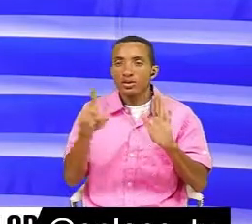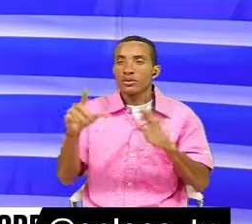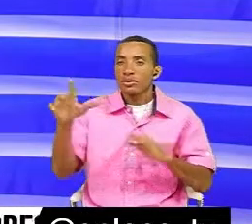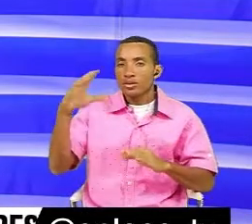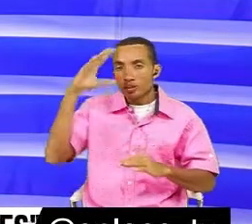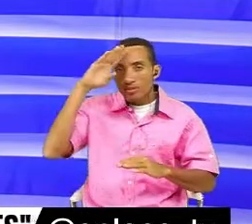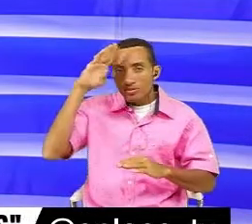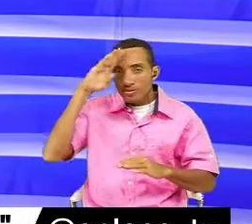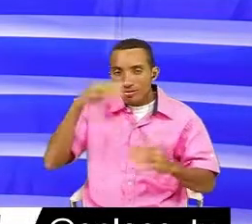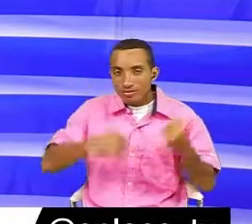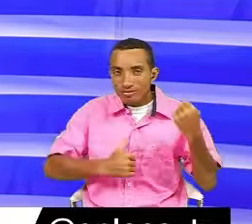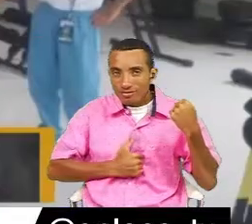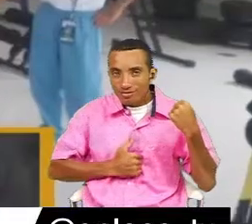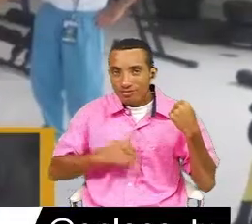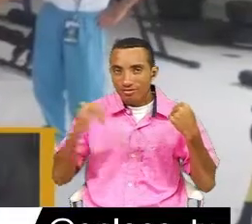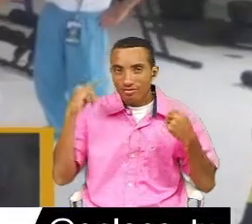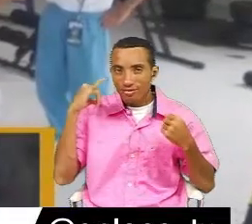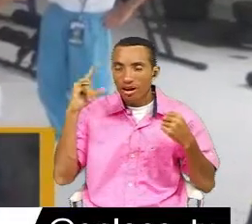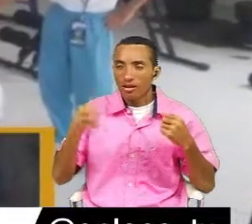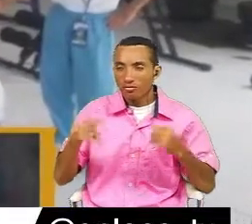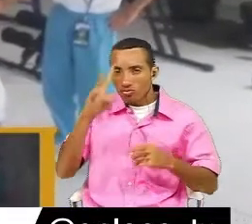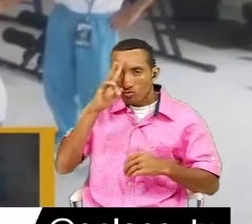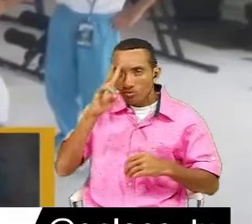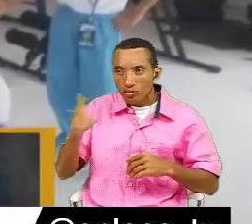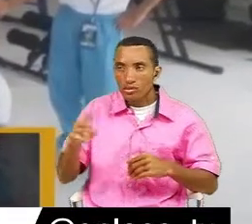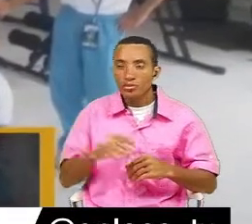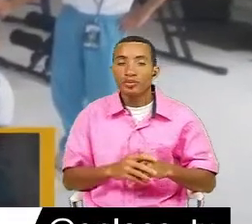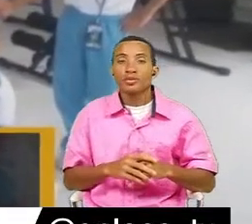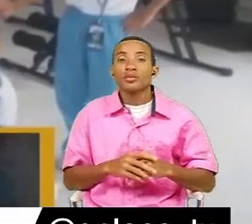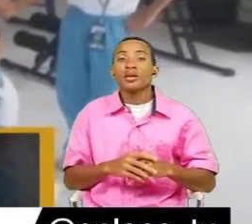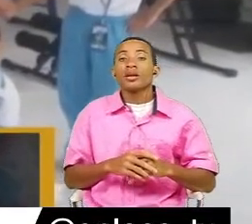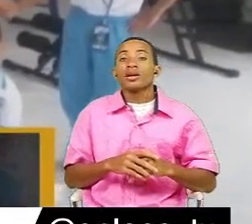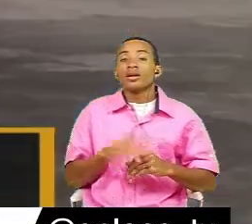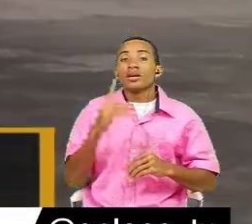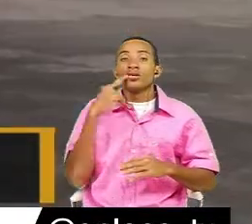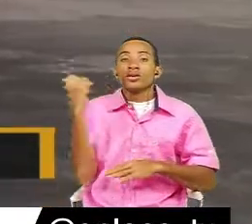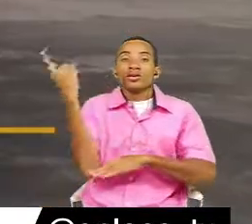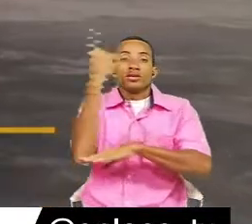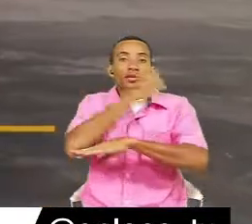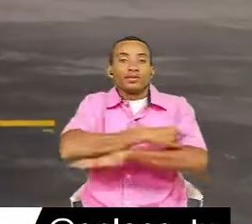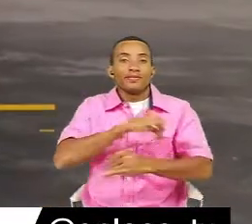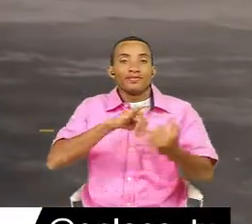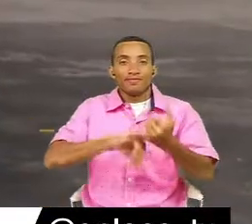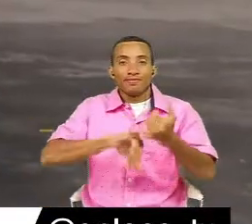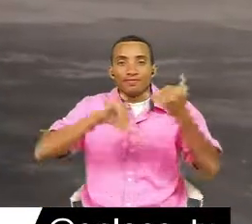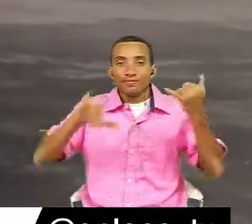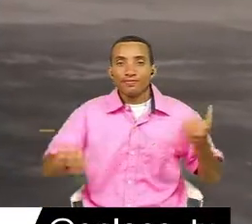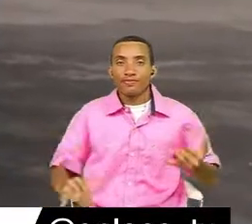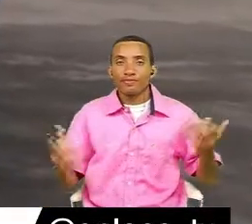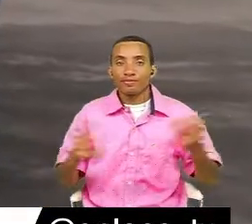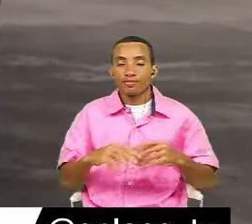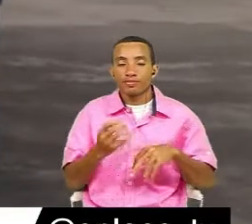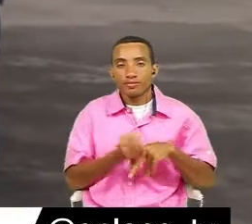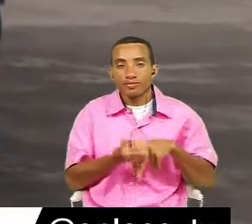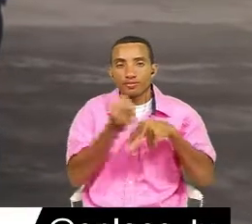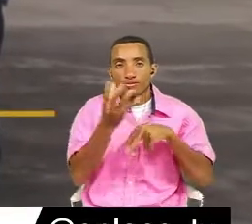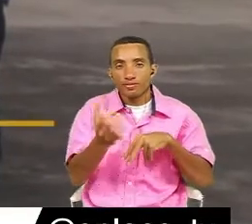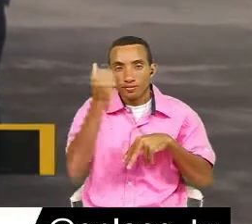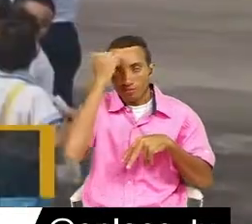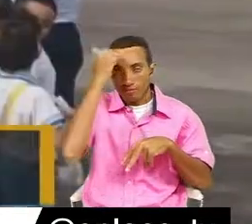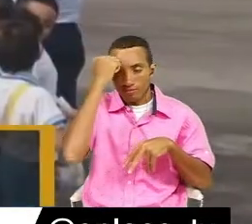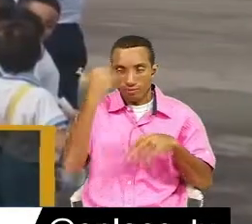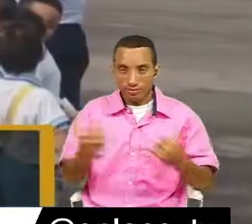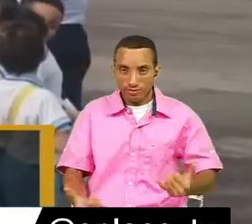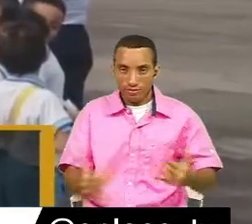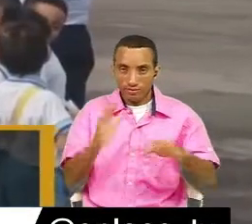patria. Previo al 20 de julio, Día de la Independencia, se quiso hacer la jornada pedagógica en el Batallón Nueva Granada de Barranca Bermeja y lo